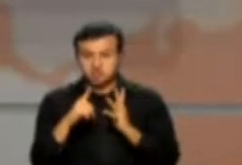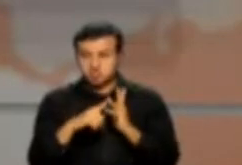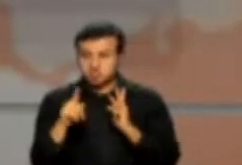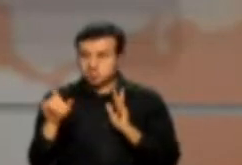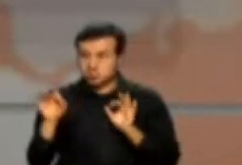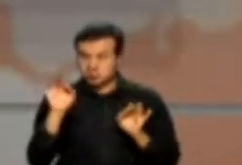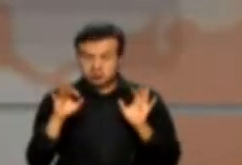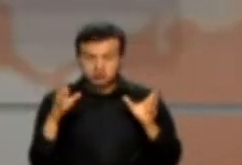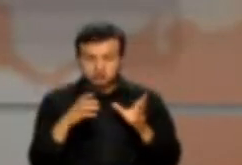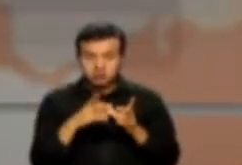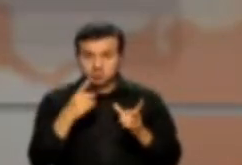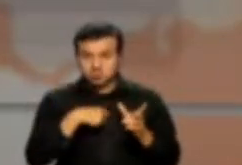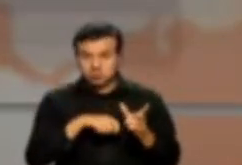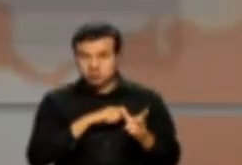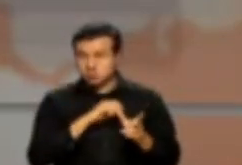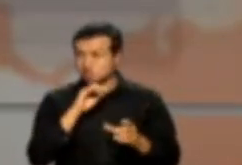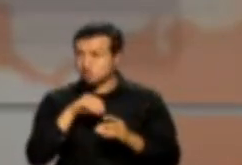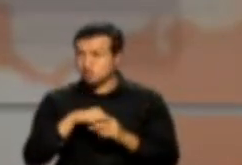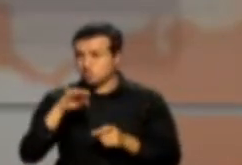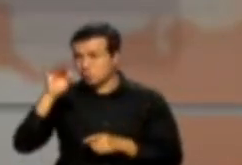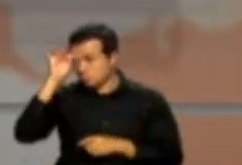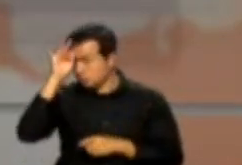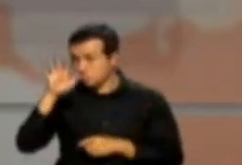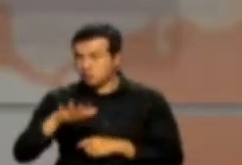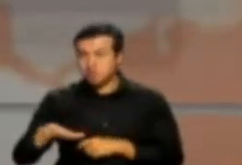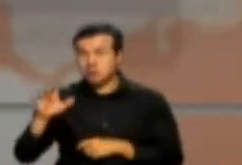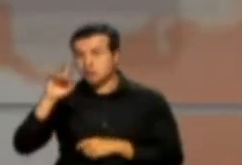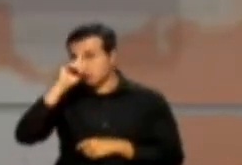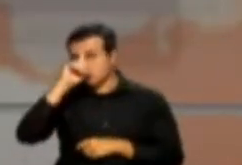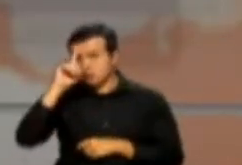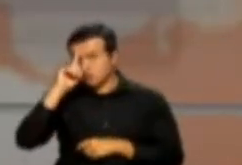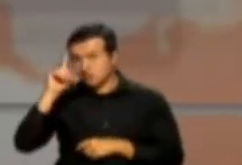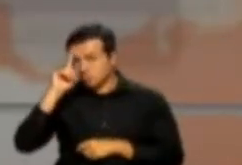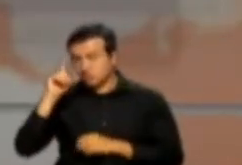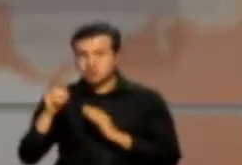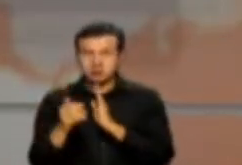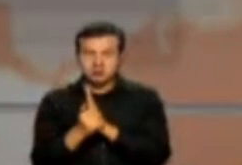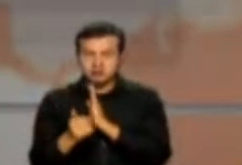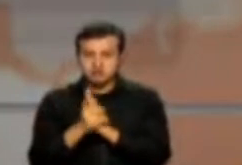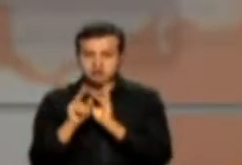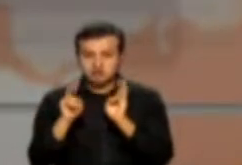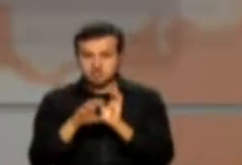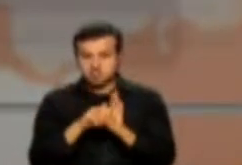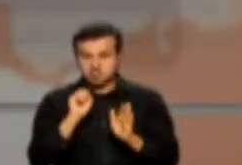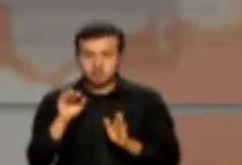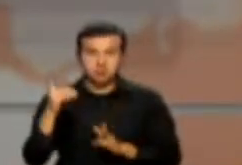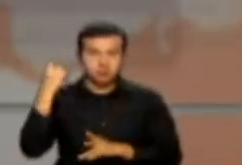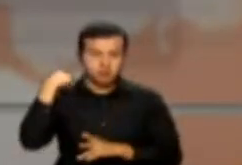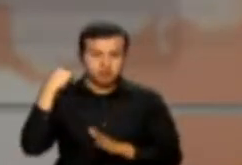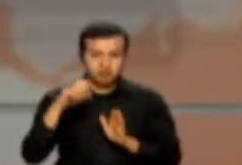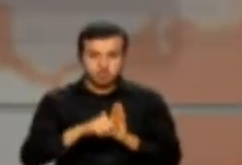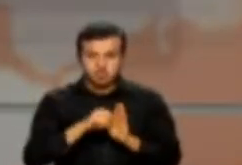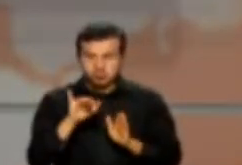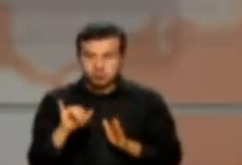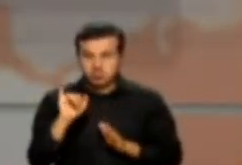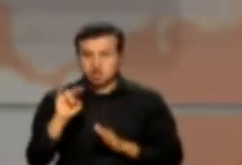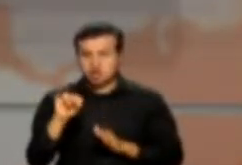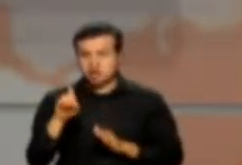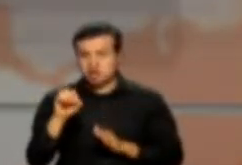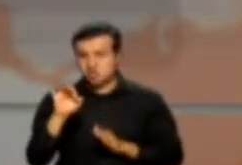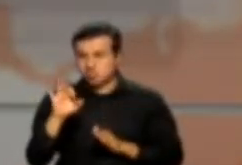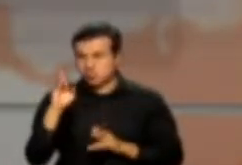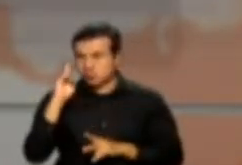a españa al hospital puerta de hierro de madrid a capacitarse en trasplantes de pulmón el lindo también